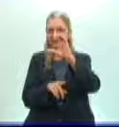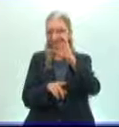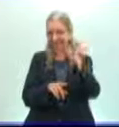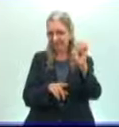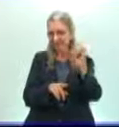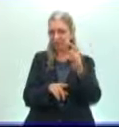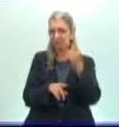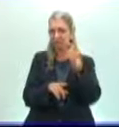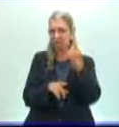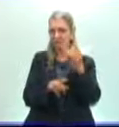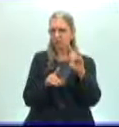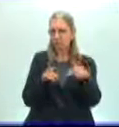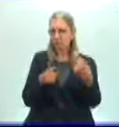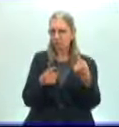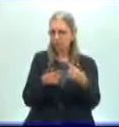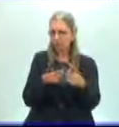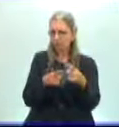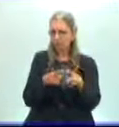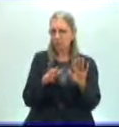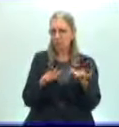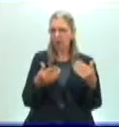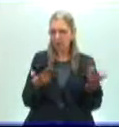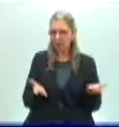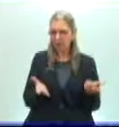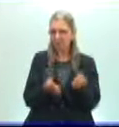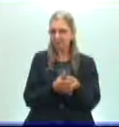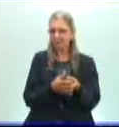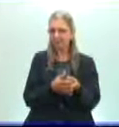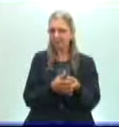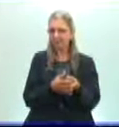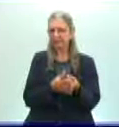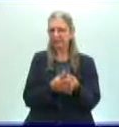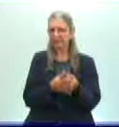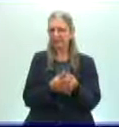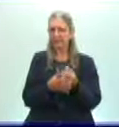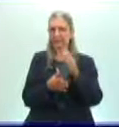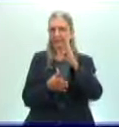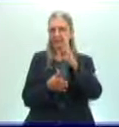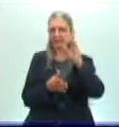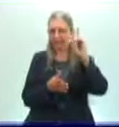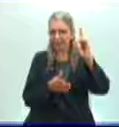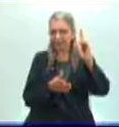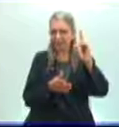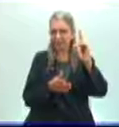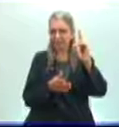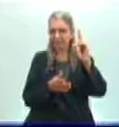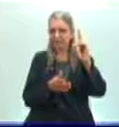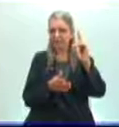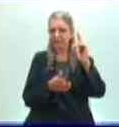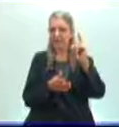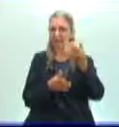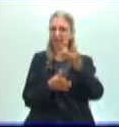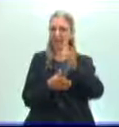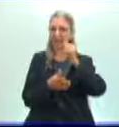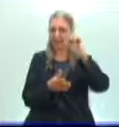ver cuál es el otro triángulo con el que debemos demostrar la semejanza del anterior. BD, AD,